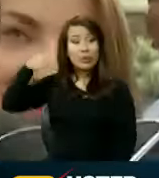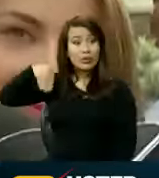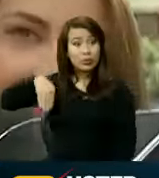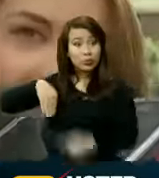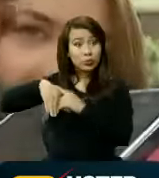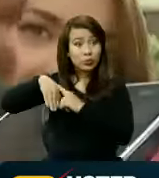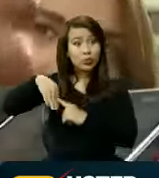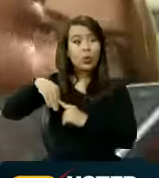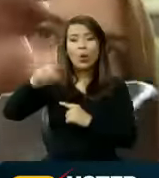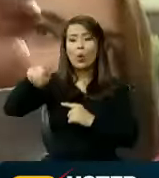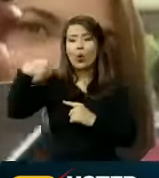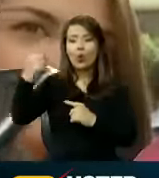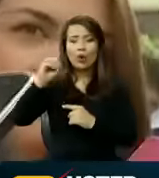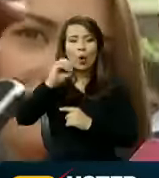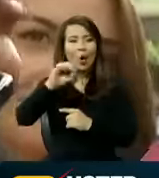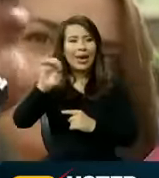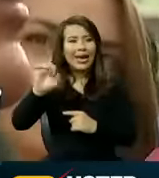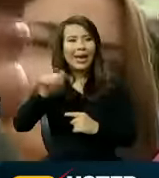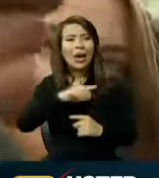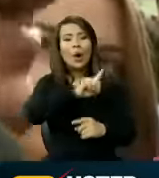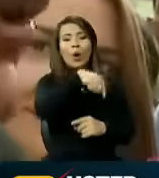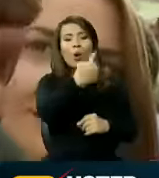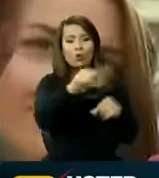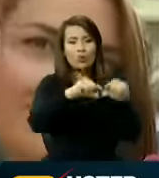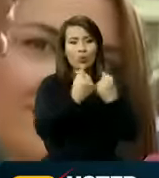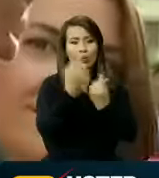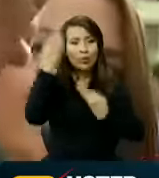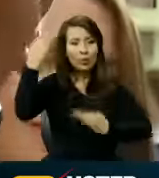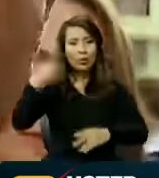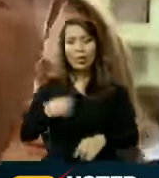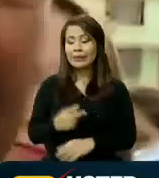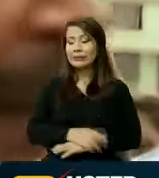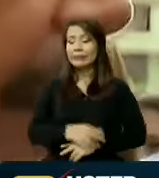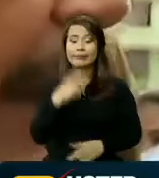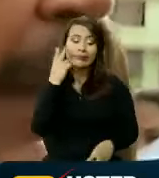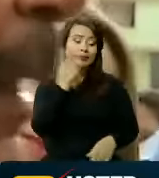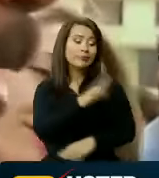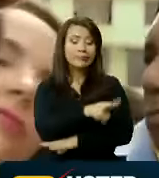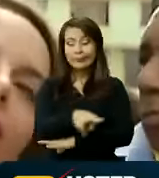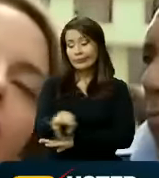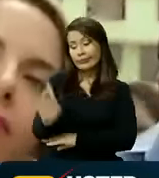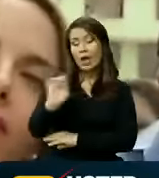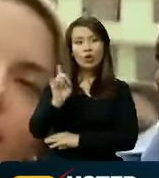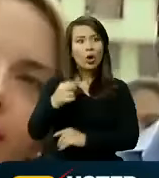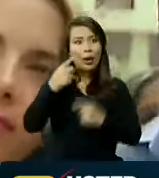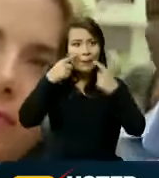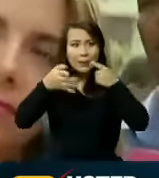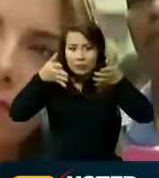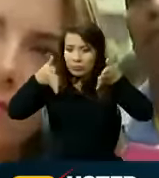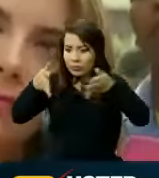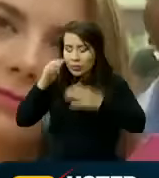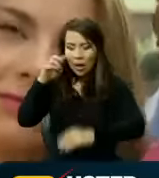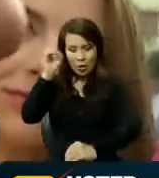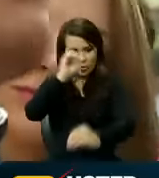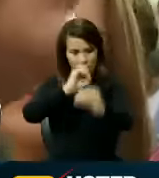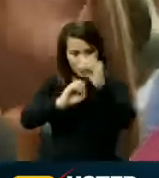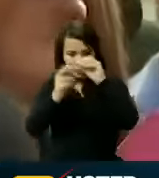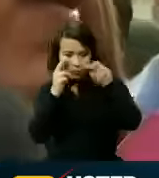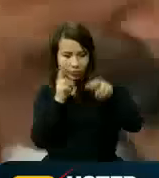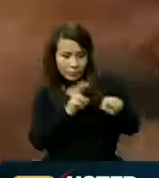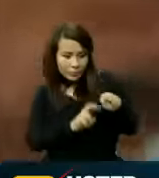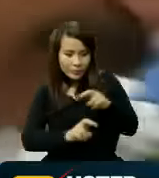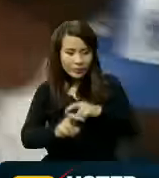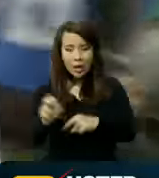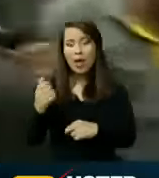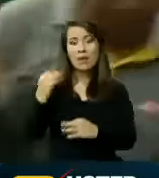los que nombran los partidos, no sean simples turistas electorales. Que vengan aquí a que los pongan detrás de un vidrio. De